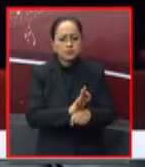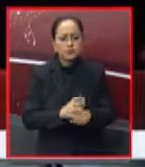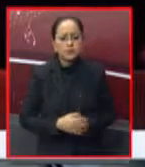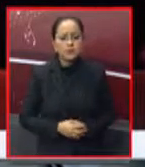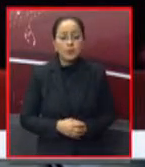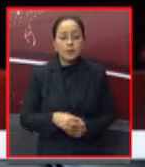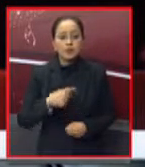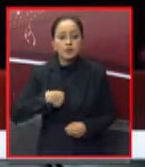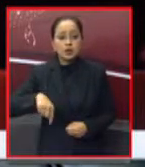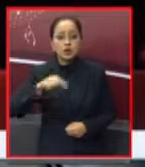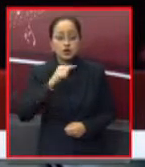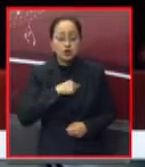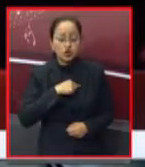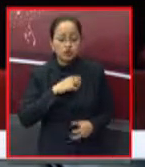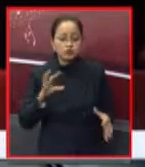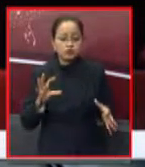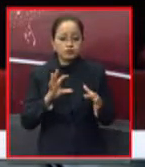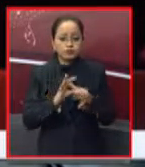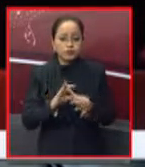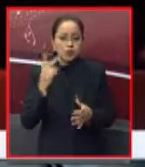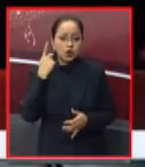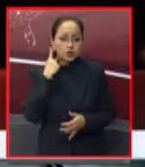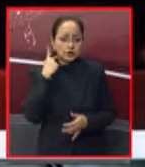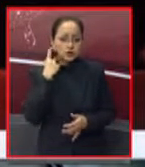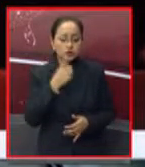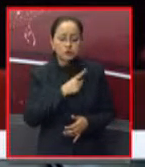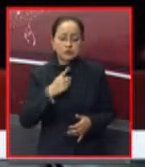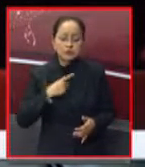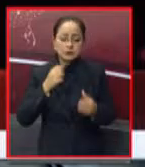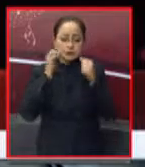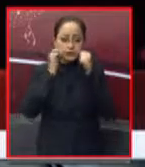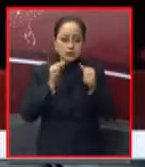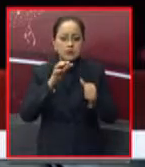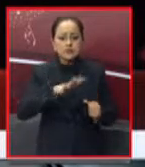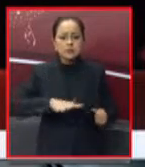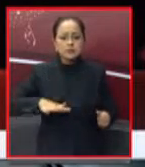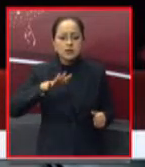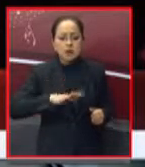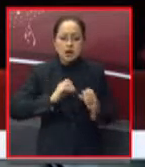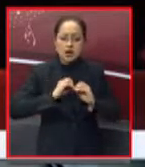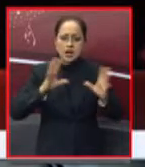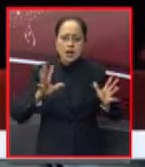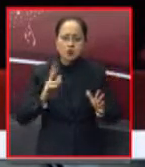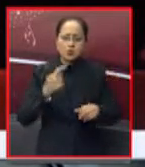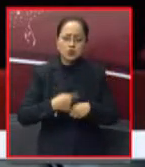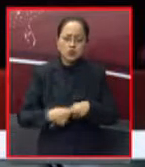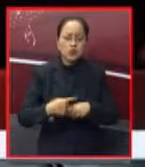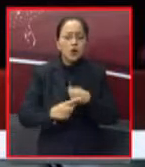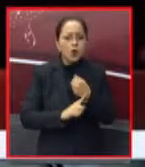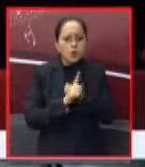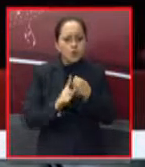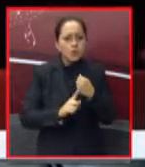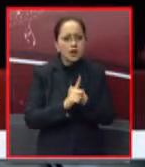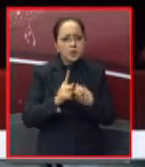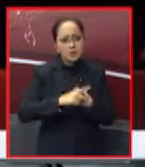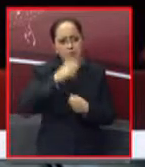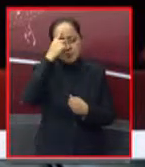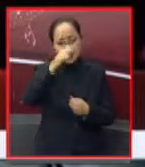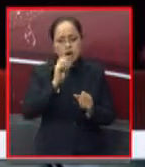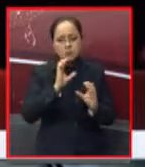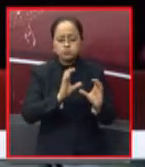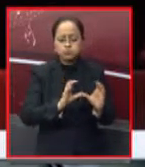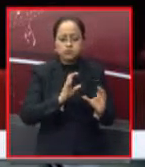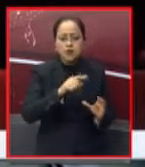Que nosotros, como legisladores, tenemos el deber de atender una existente y clara problemática sobre el bienestar de los